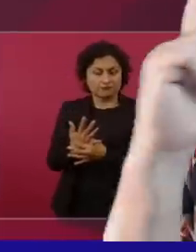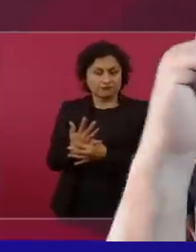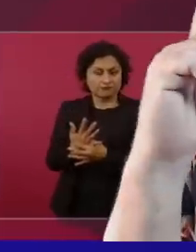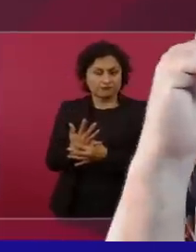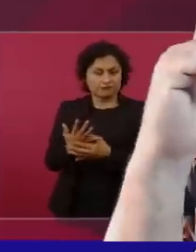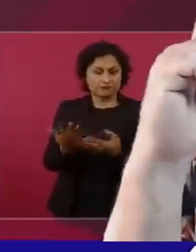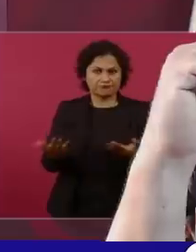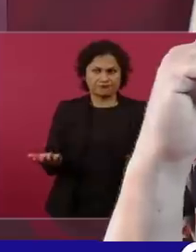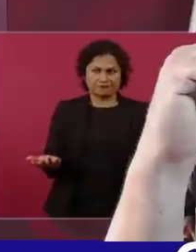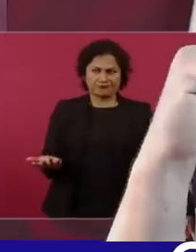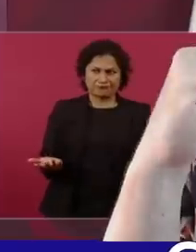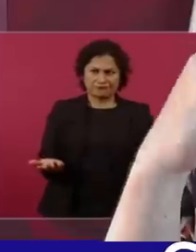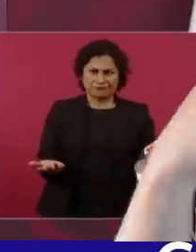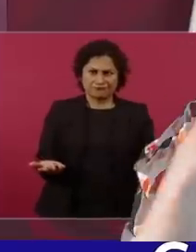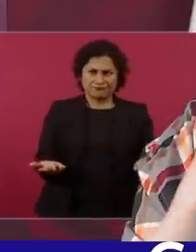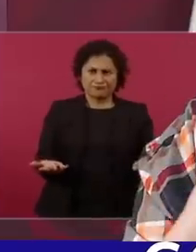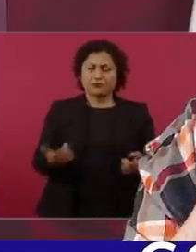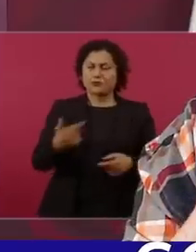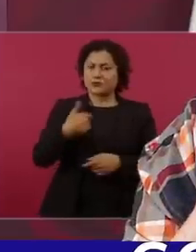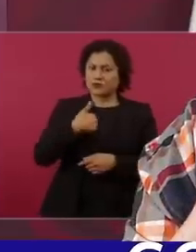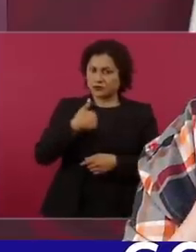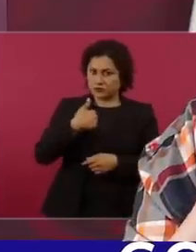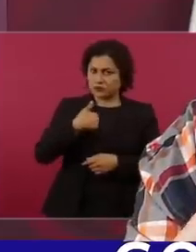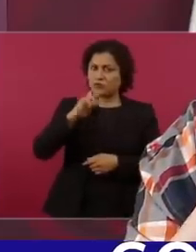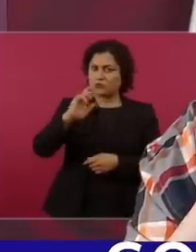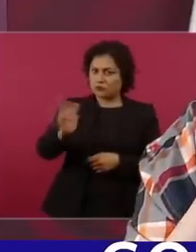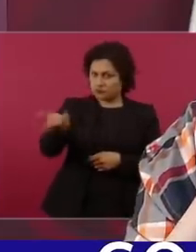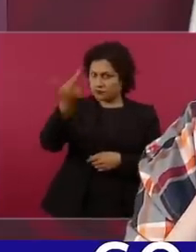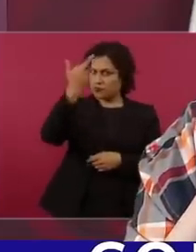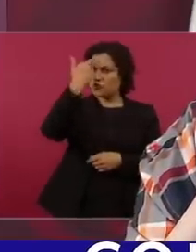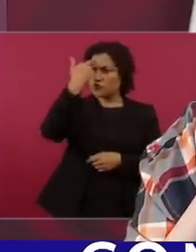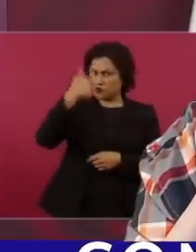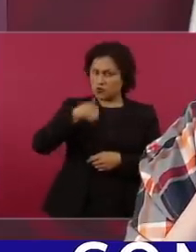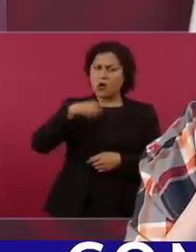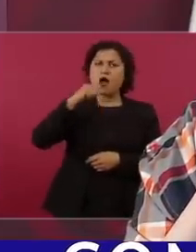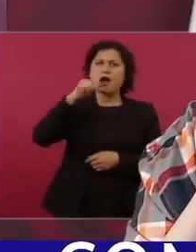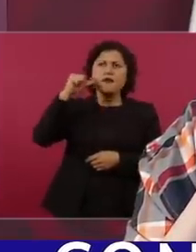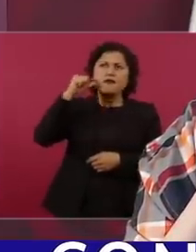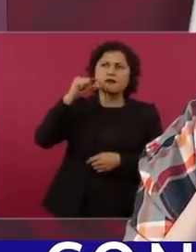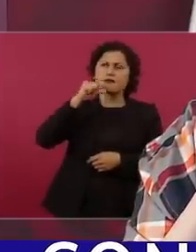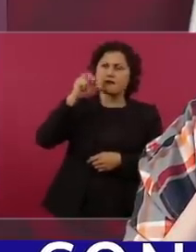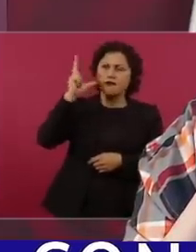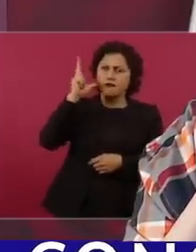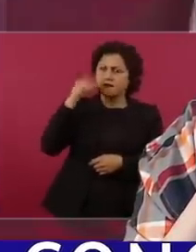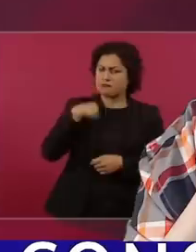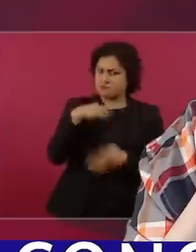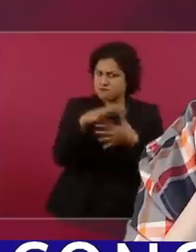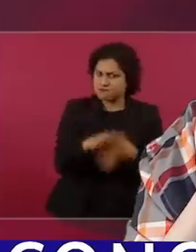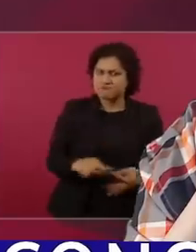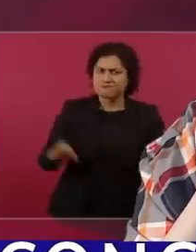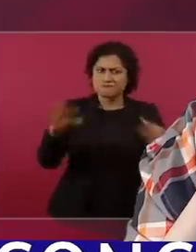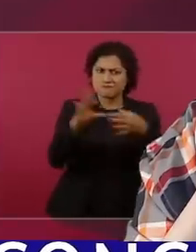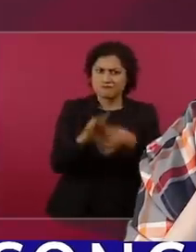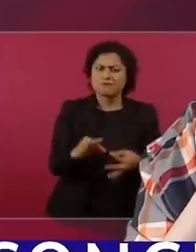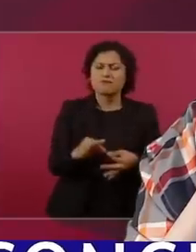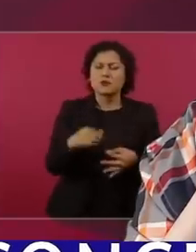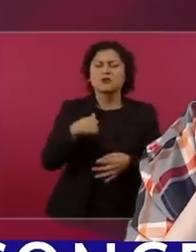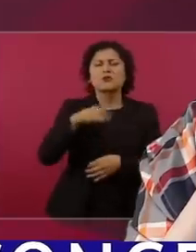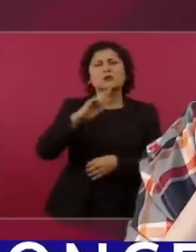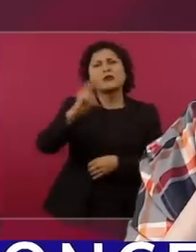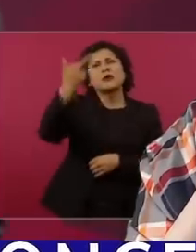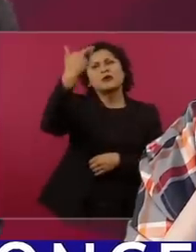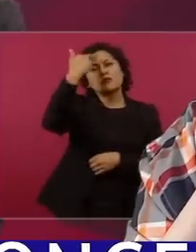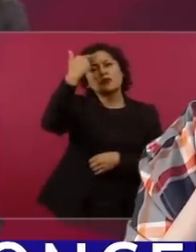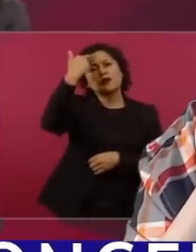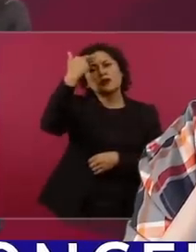Y me acuerdo, ayer lo dijo Juan Tier, de cuando fuimos a buscar